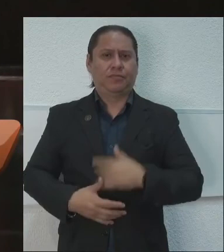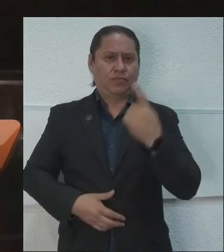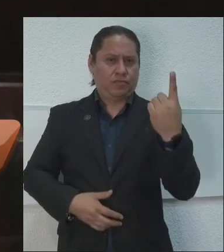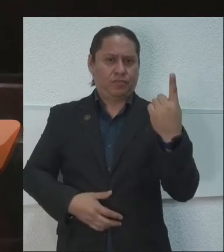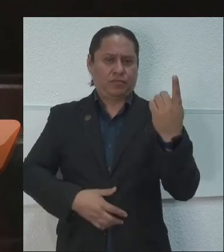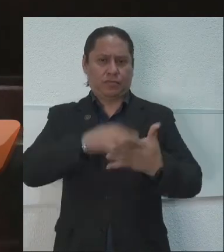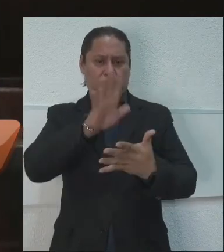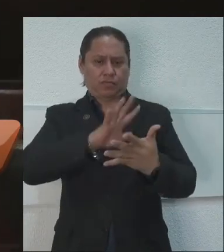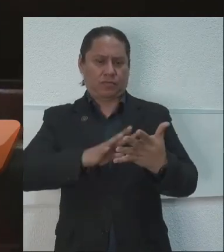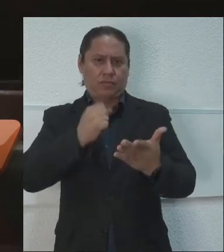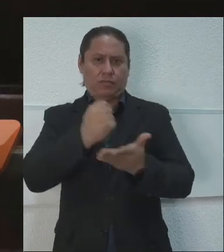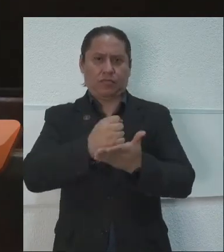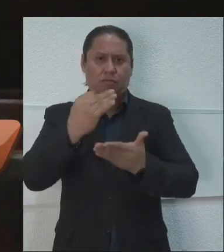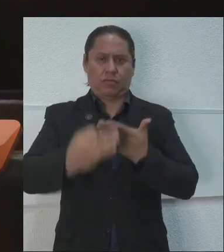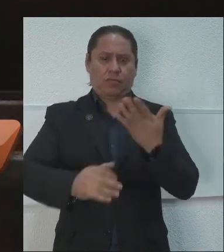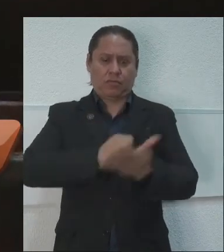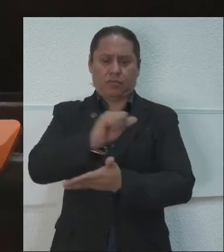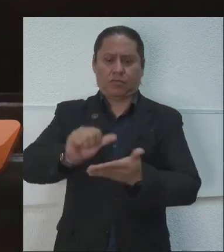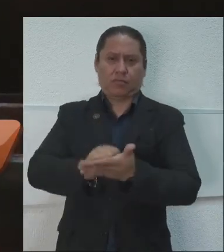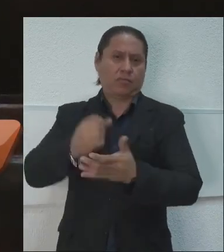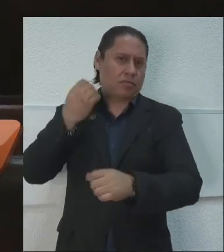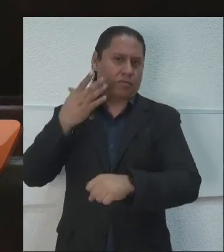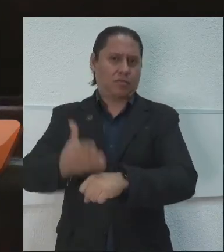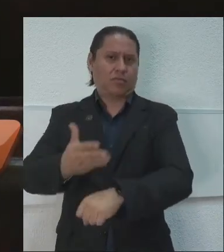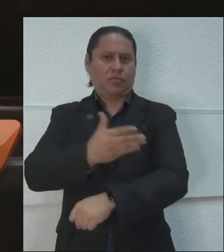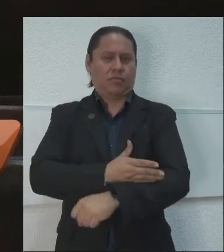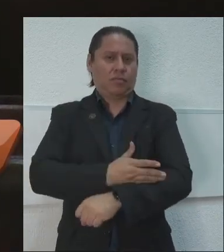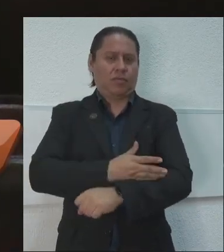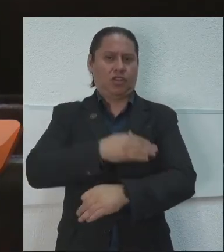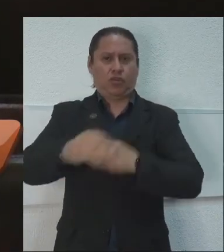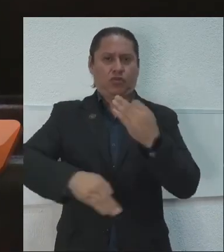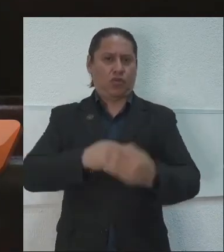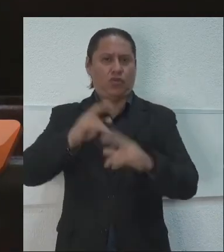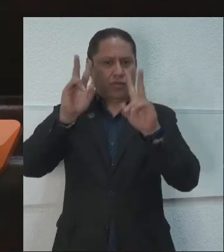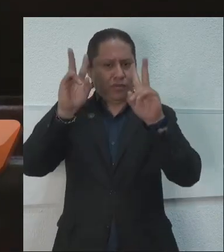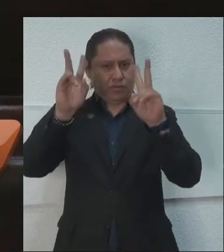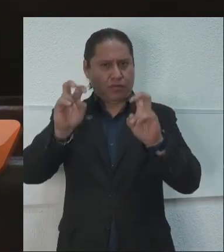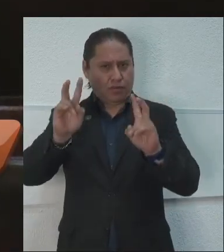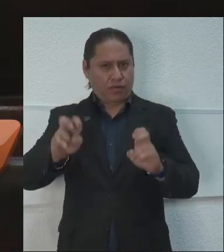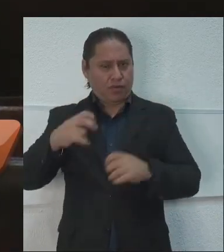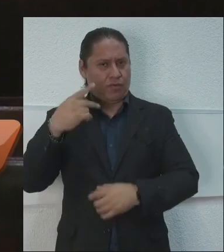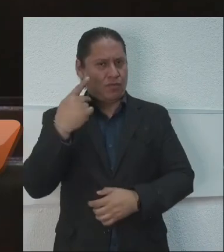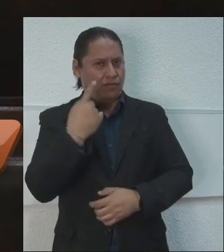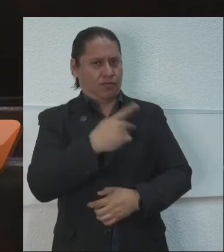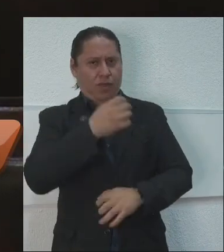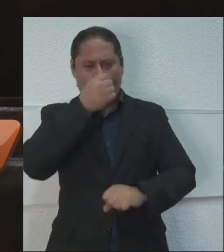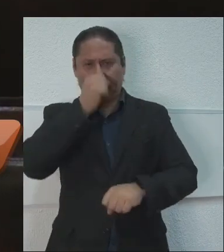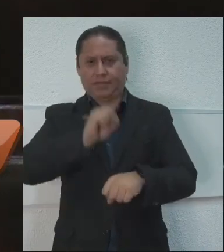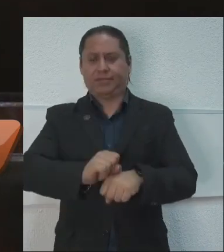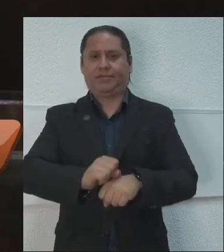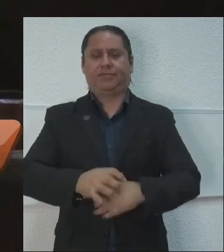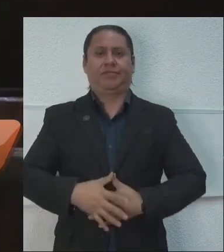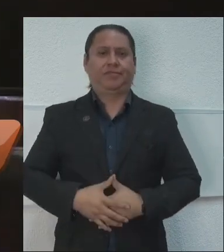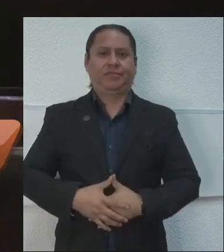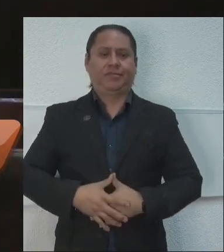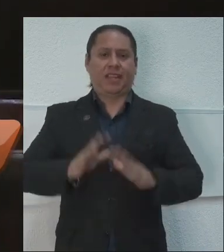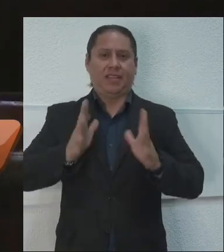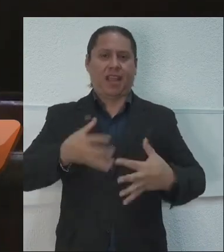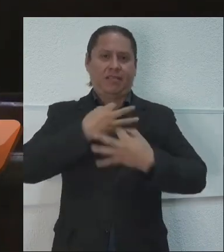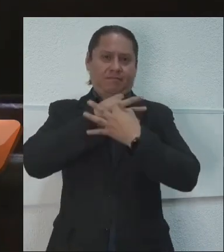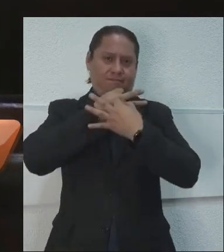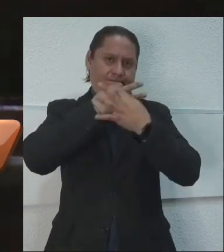Lectura y, en su caso, aprobación del acta de la sesión anterior y todos aquellos asuntos con los que dé cuenta la Secretaría.